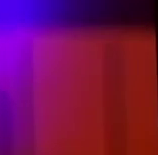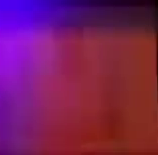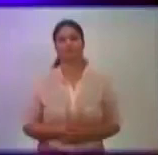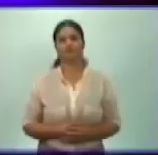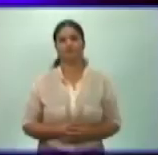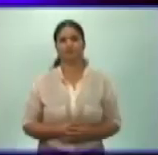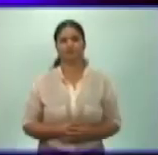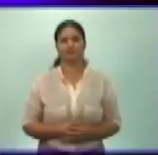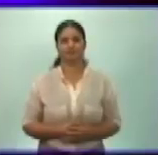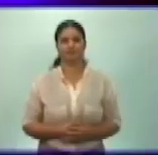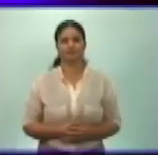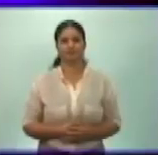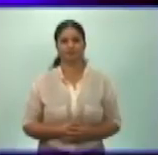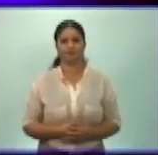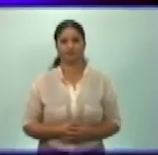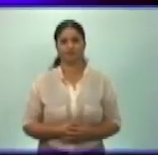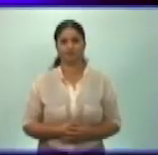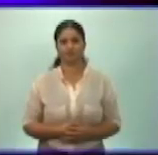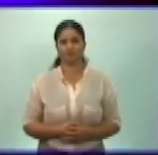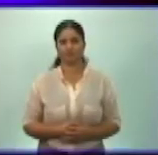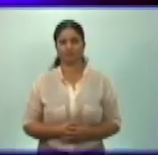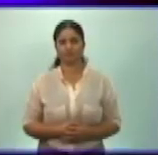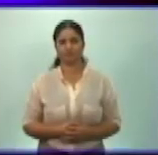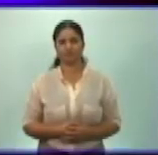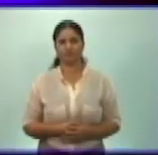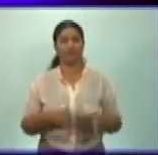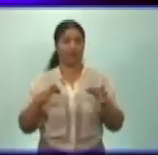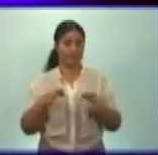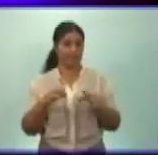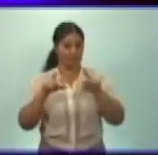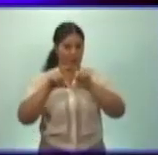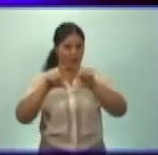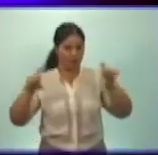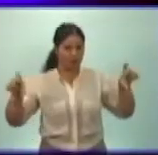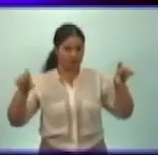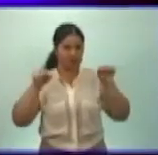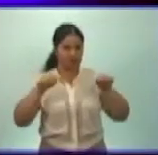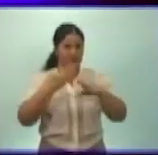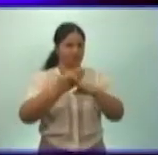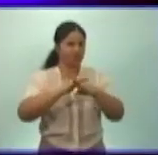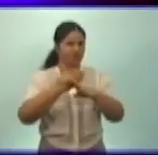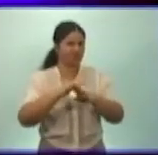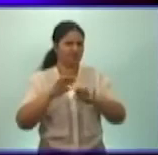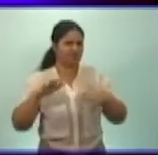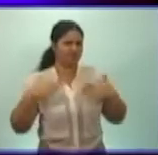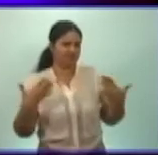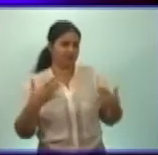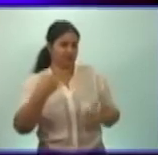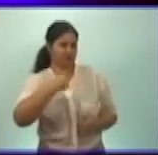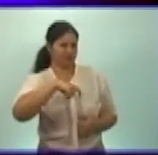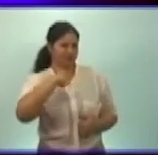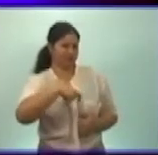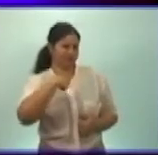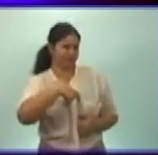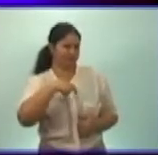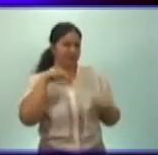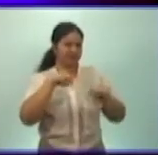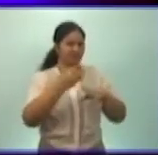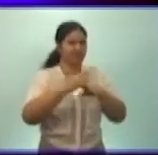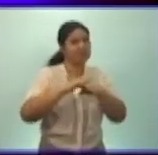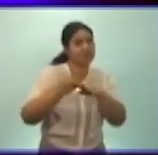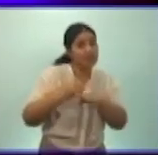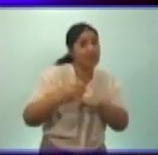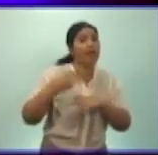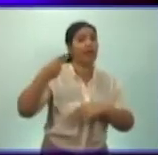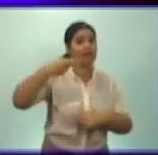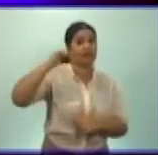observen que ya desde aquí Molière nos está anunciando que la hipocresía va a ser una de las temáticas fundamentales de su obra o